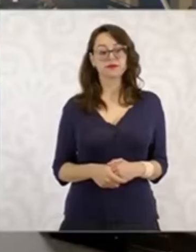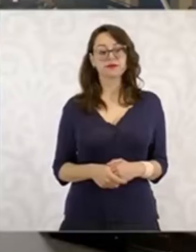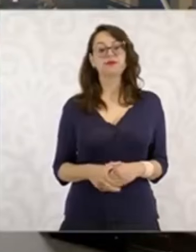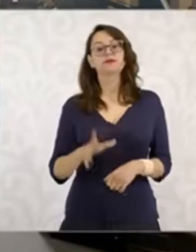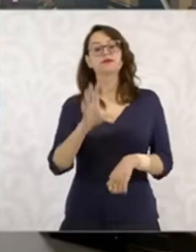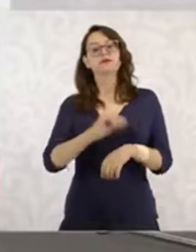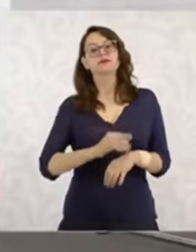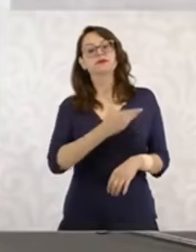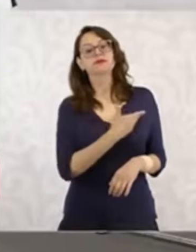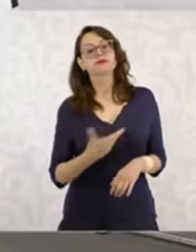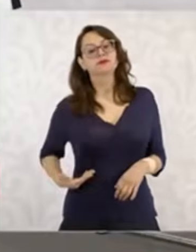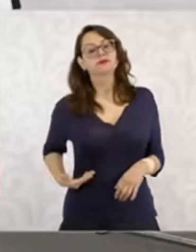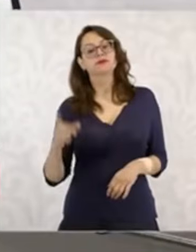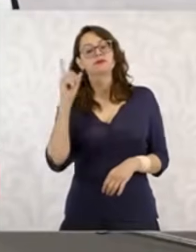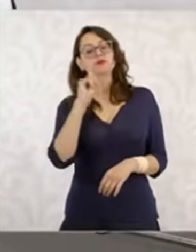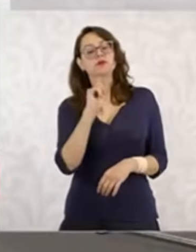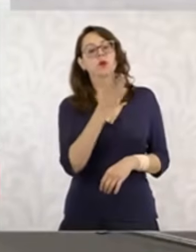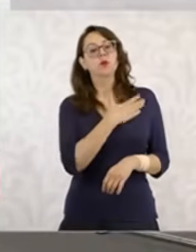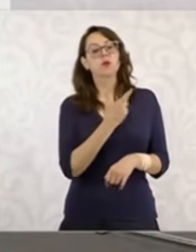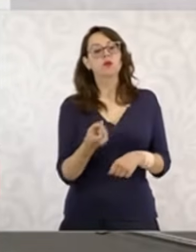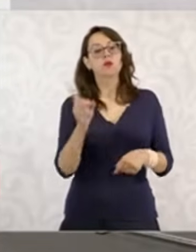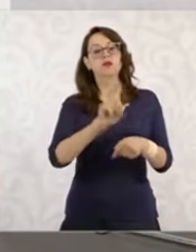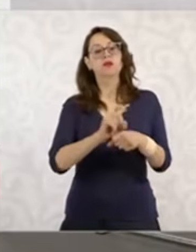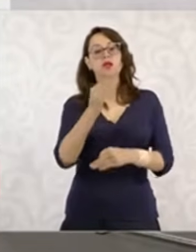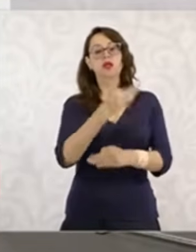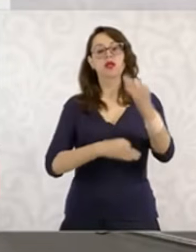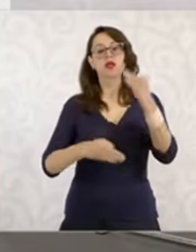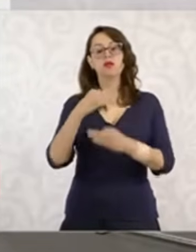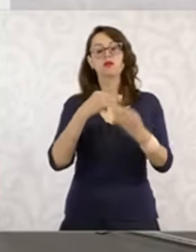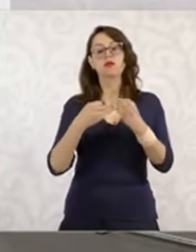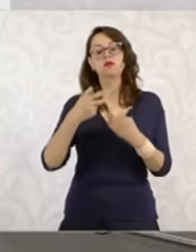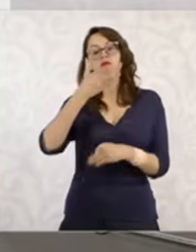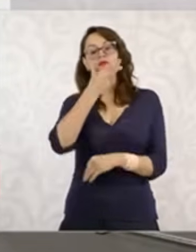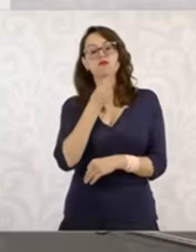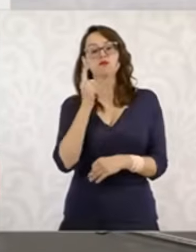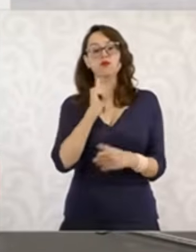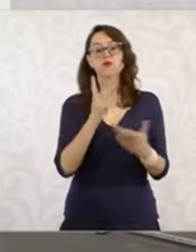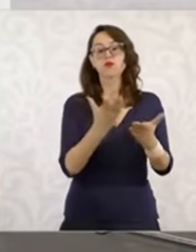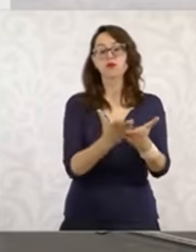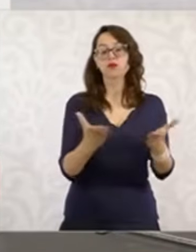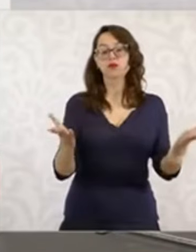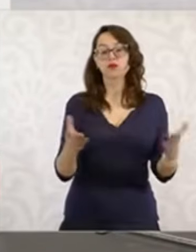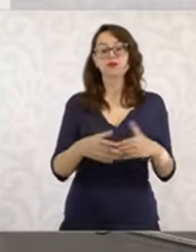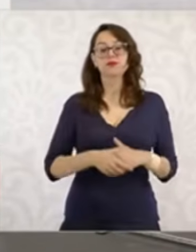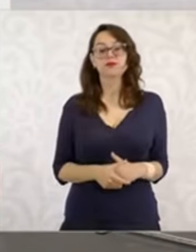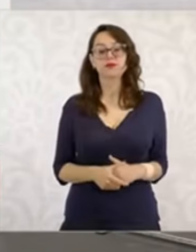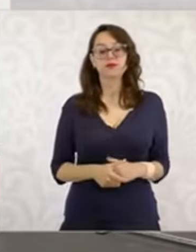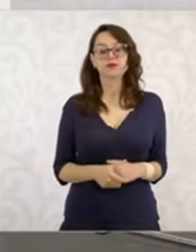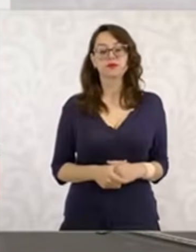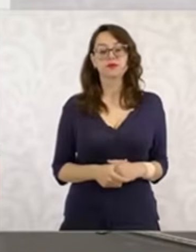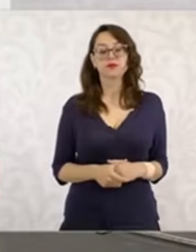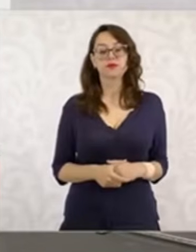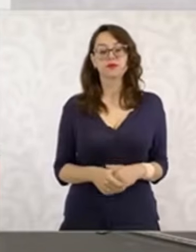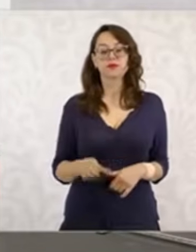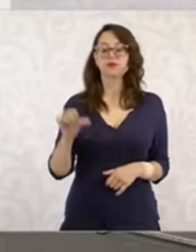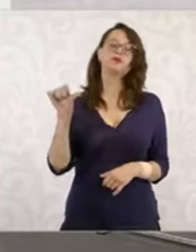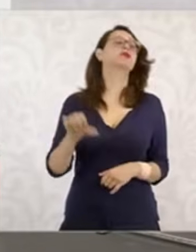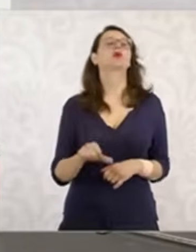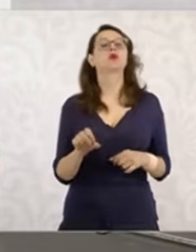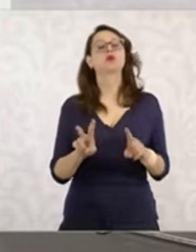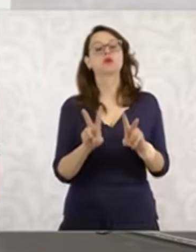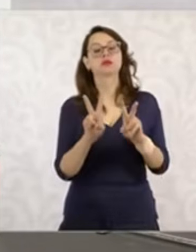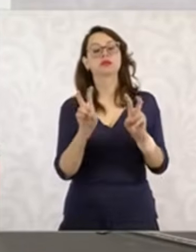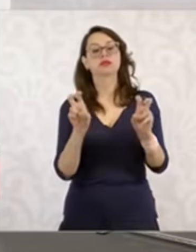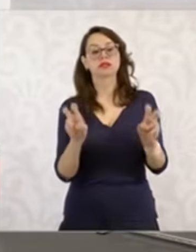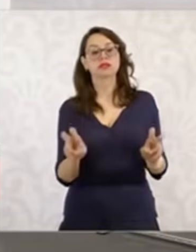Con su permiso, Presidenta, buenos días a todas y a todos. Bueno, pues el día de hoy les traemos el recuento de